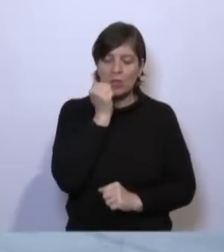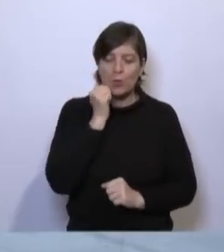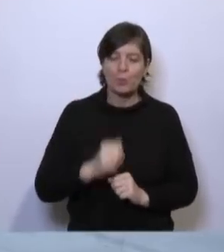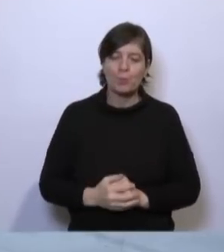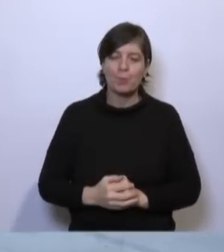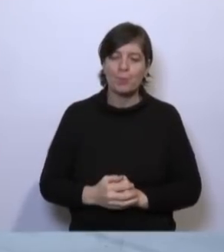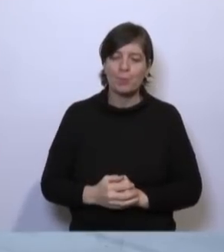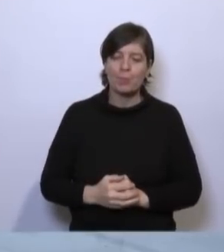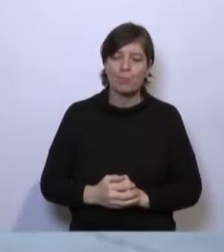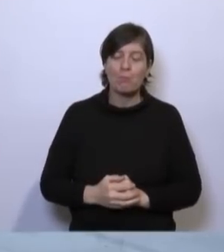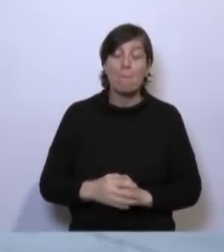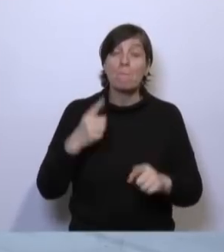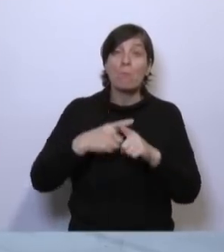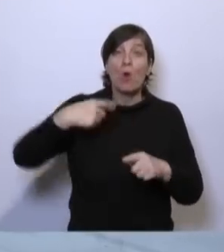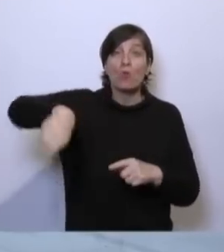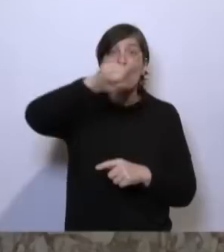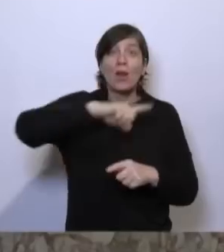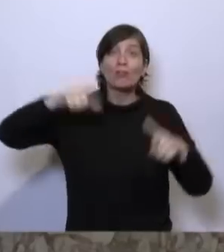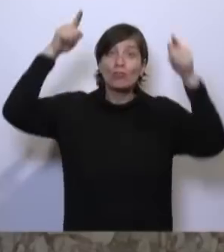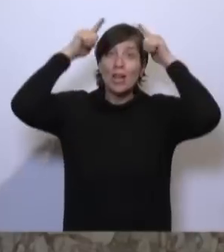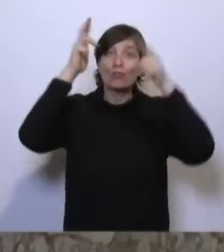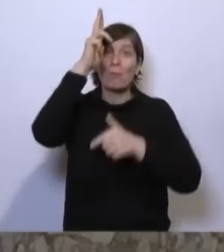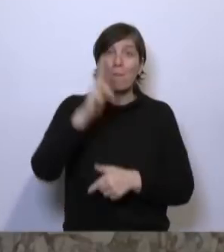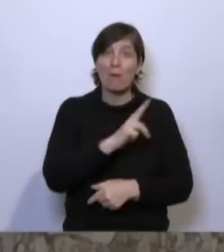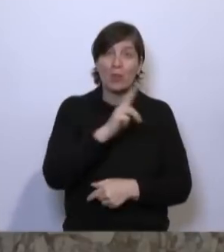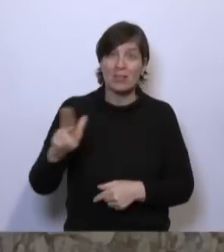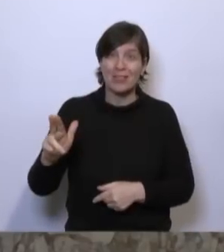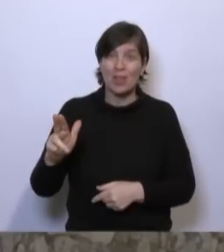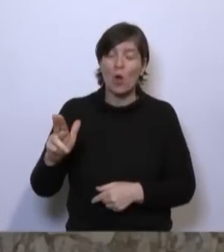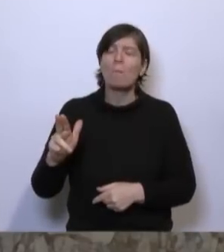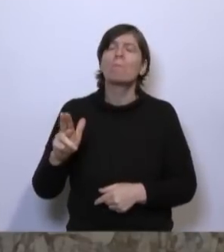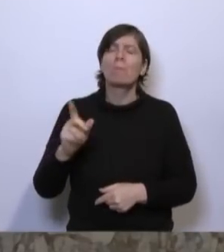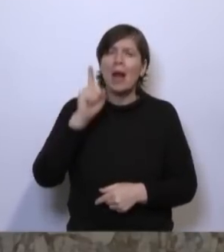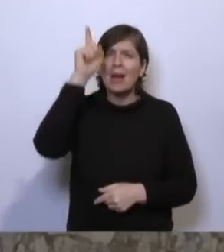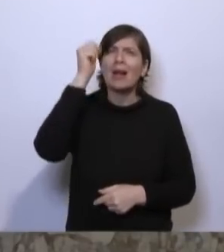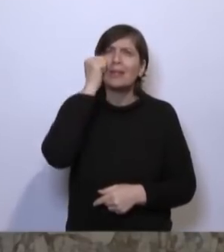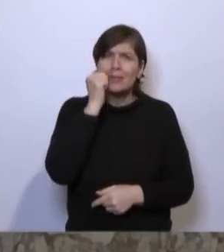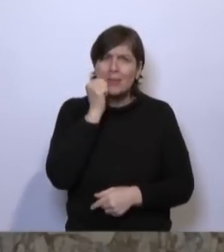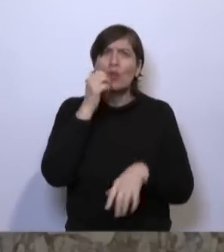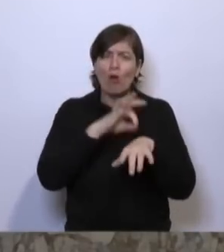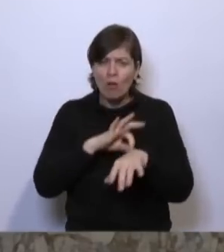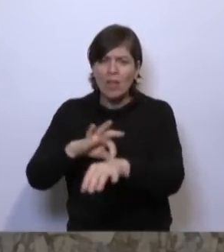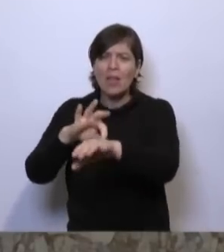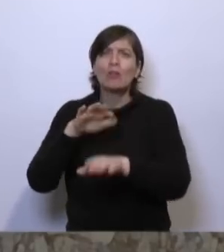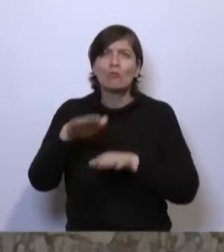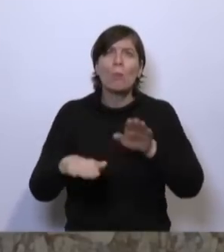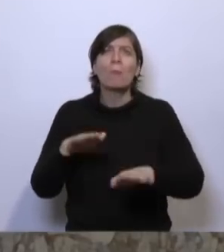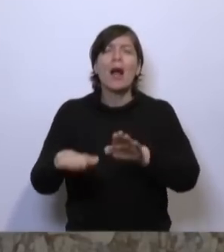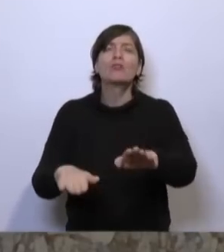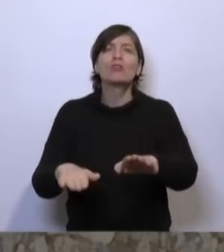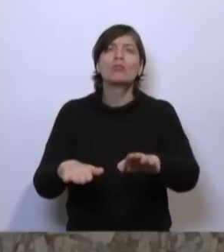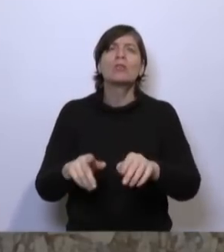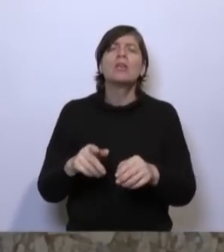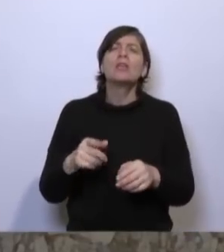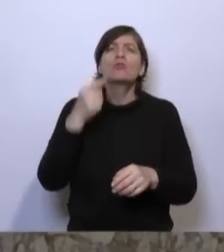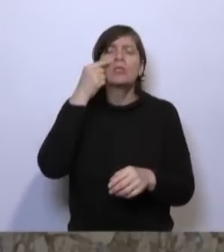te lo pedimos, Señor. Por nuestro Santo Padre, el Papa Francisco, para que el Señor continúe guiando sus pasos y que